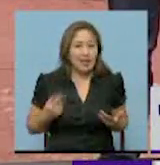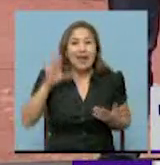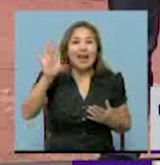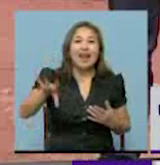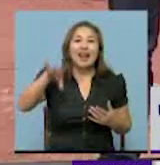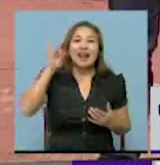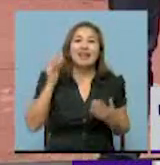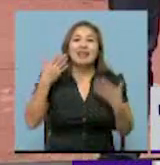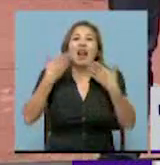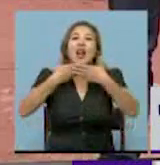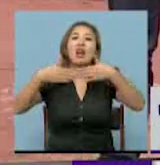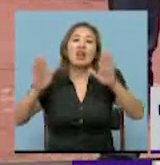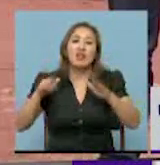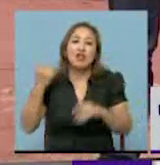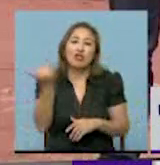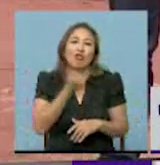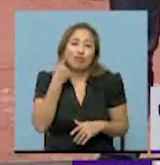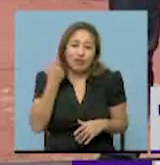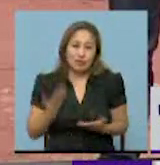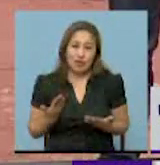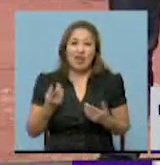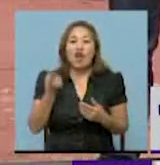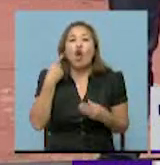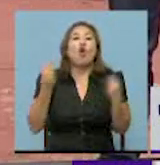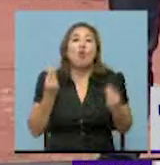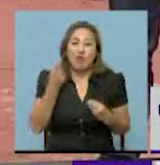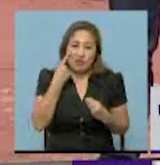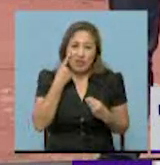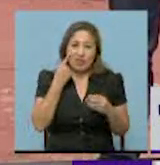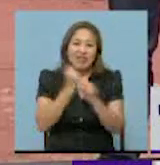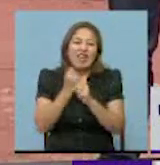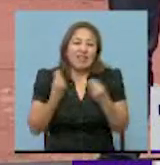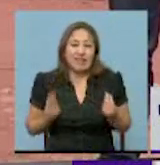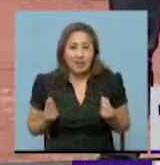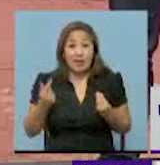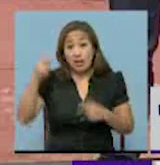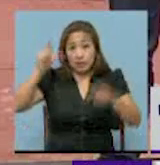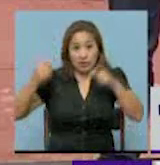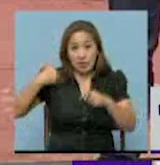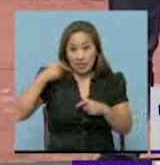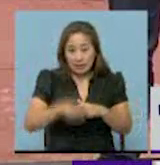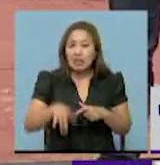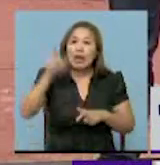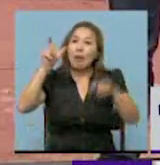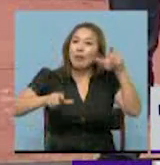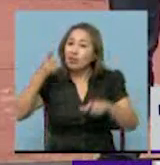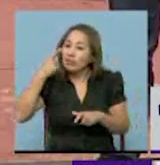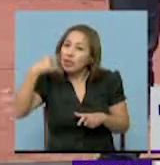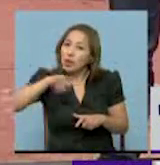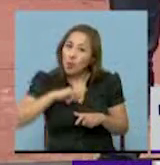elegir con libertad dónde vivir, cómo vivir y a qué dedicarse. Y los argentinos y los jujeños